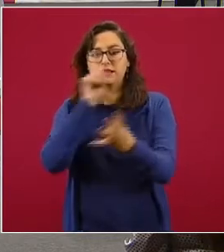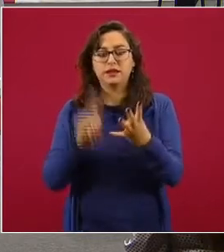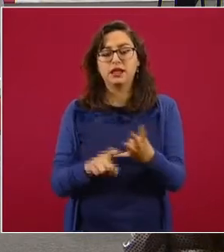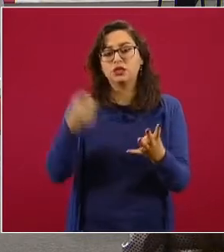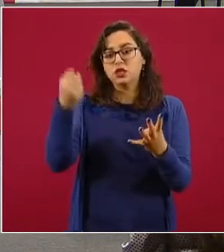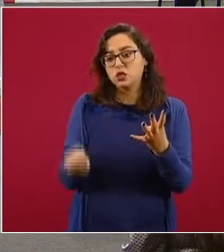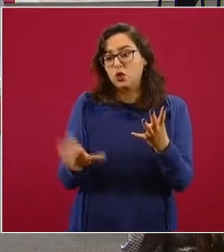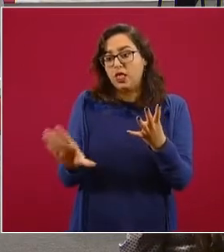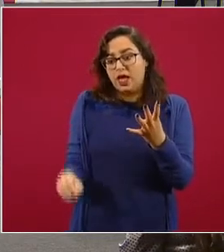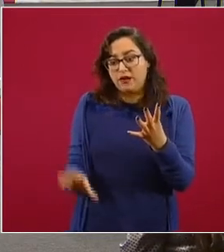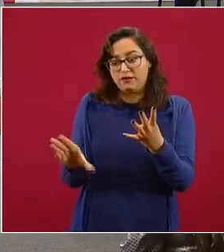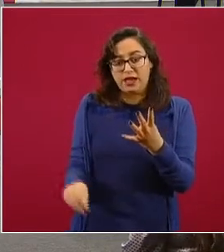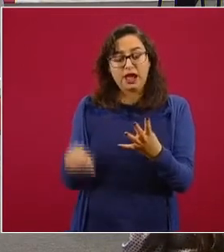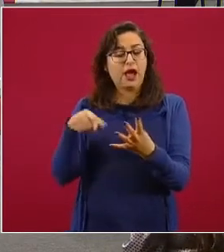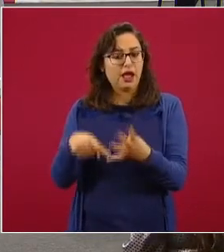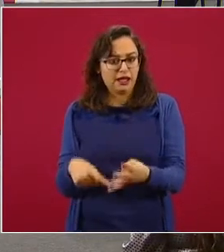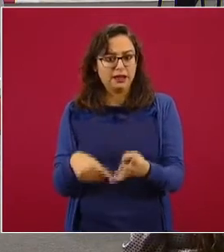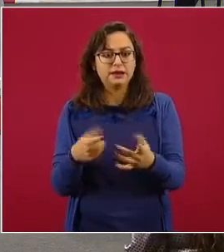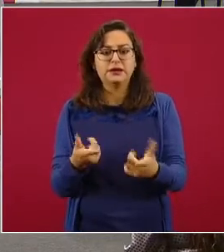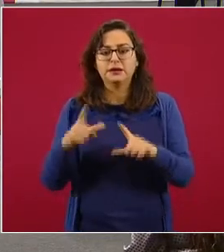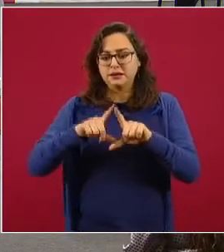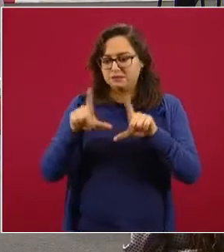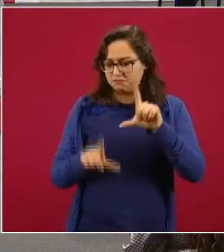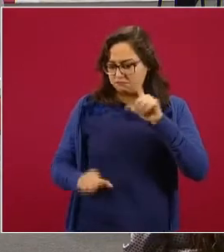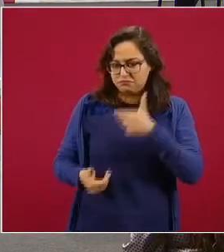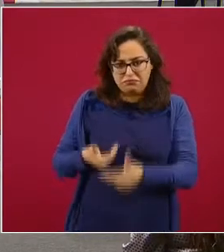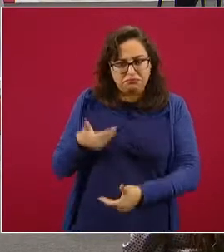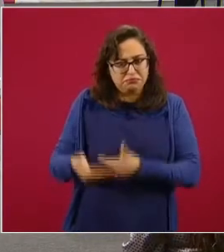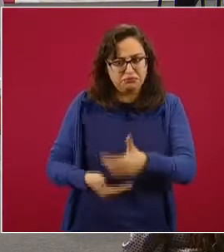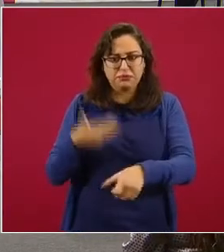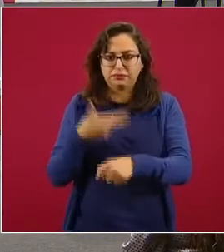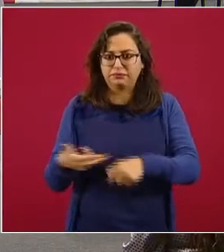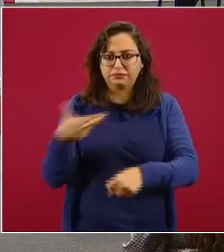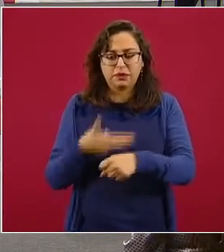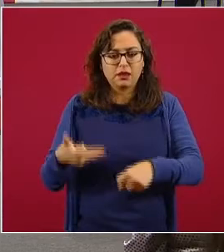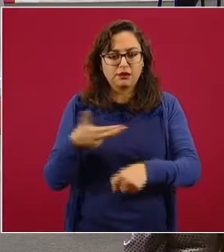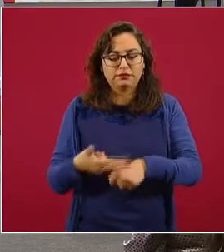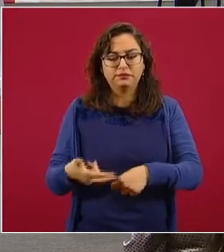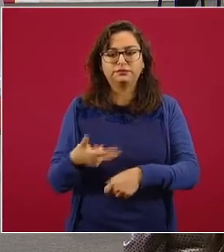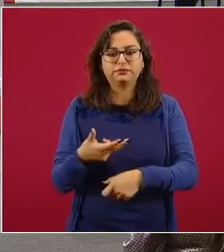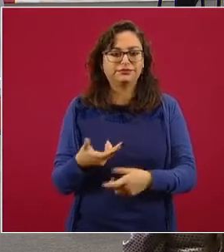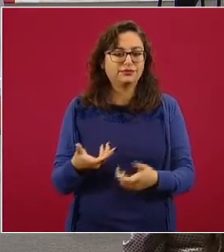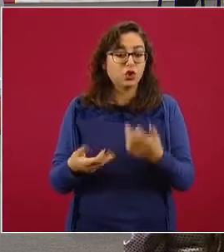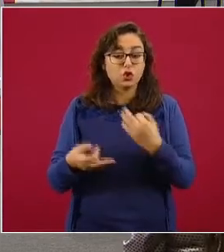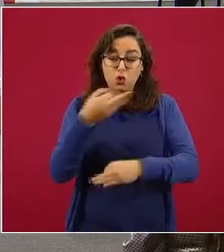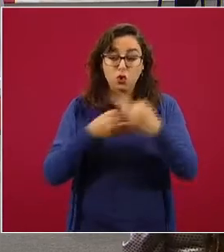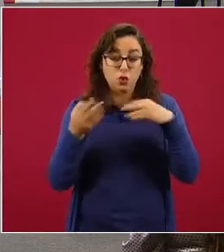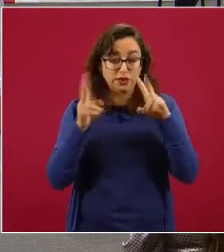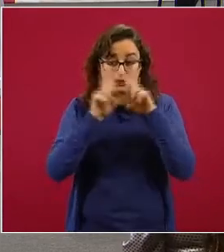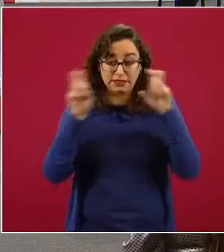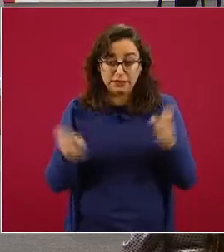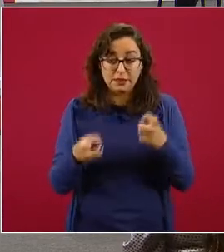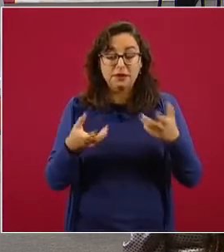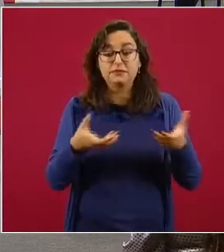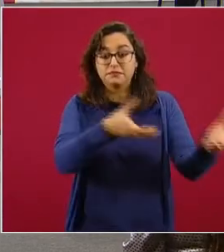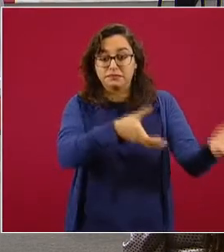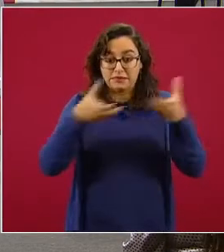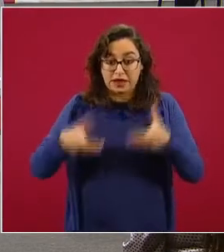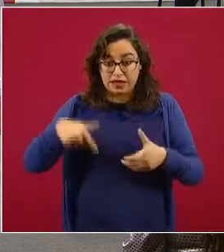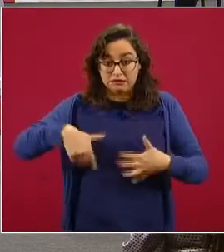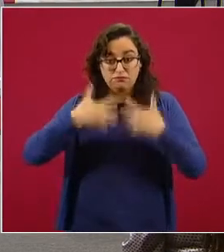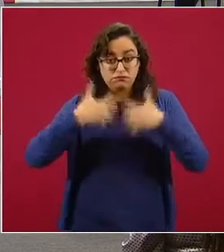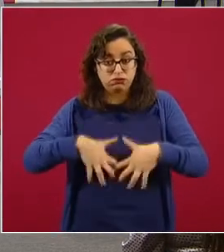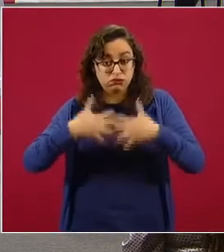México ya ha venido avanzando, no les doy todos los detalles, para la transferencia de tecnología, que es muy compleja, porque recuerden ustedes que se va a producir en